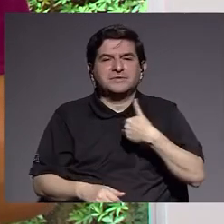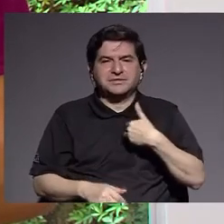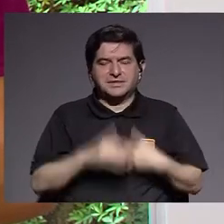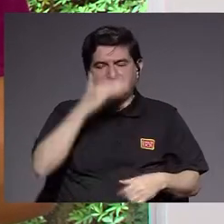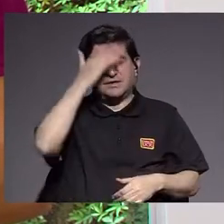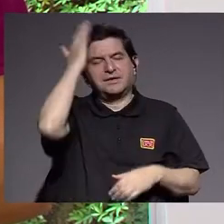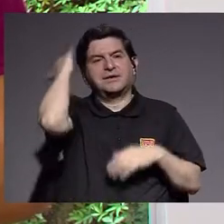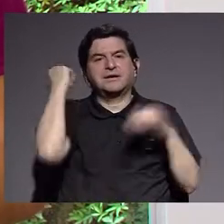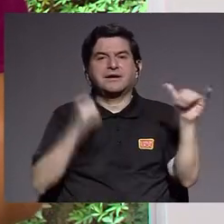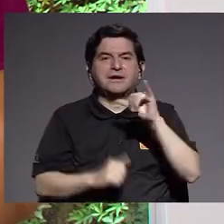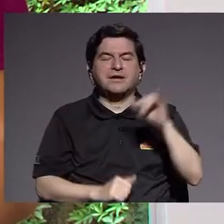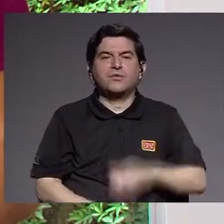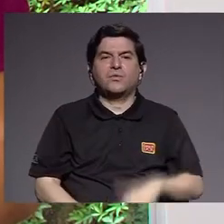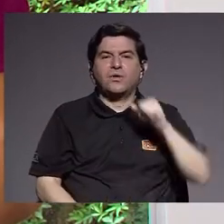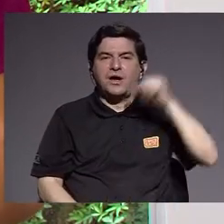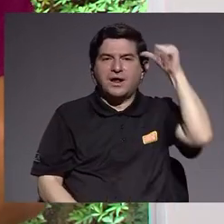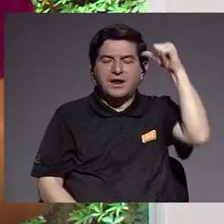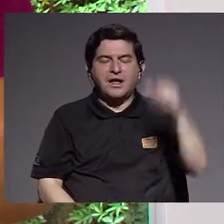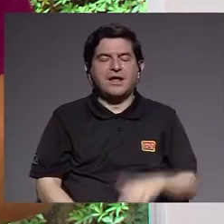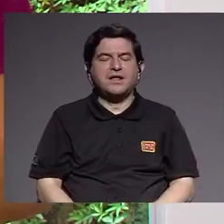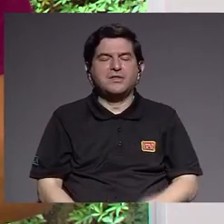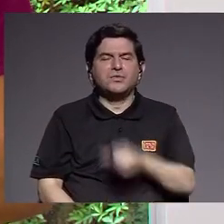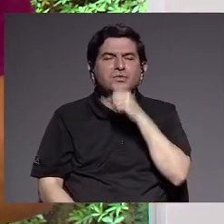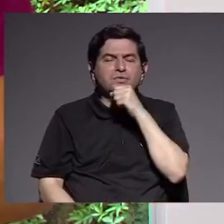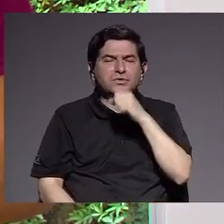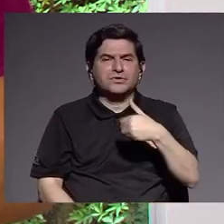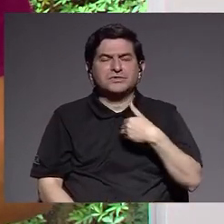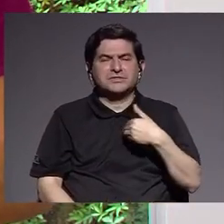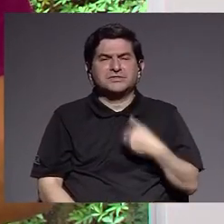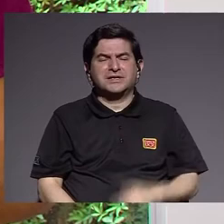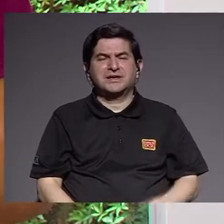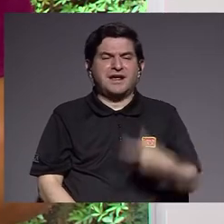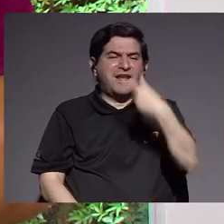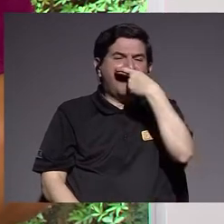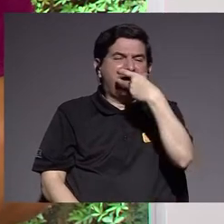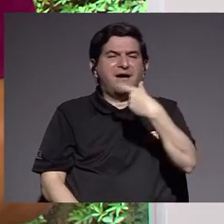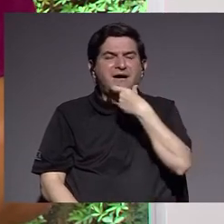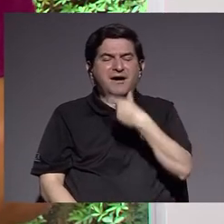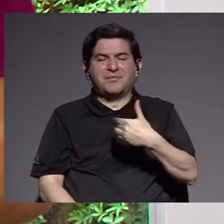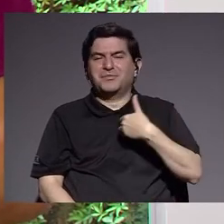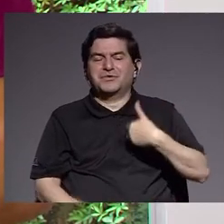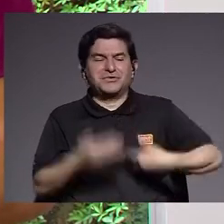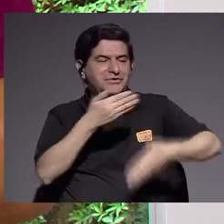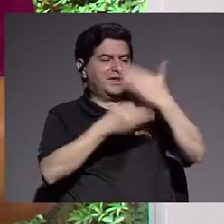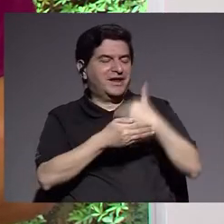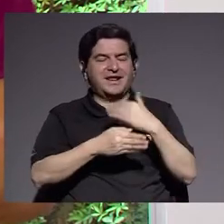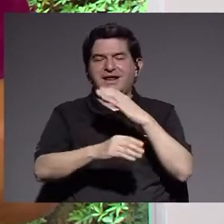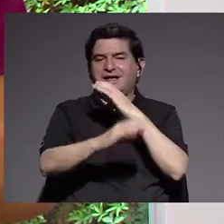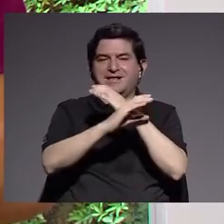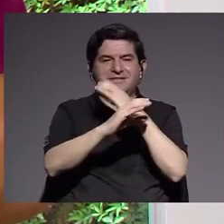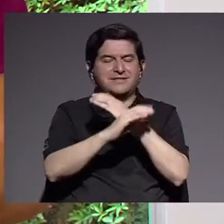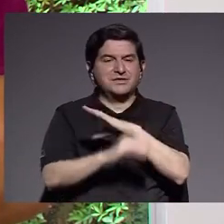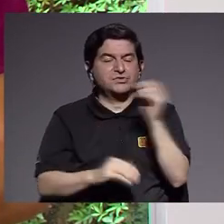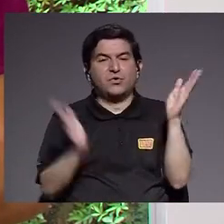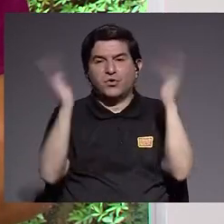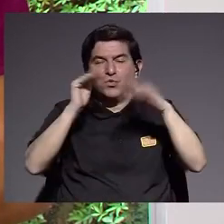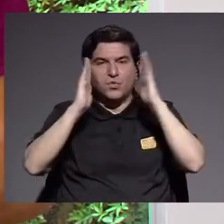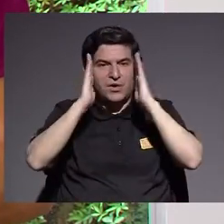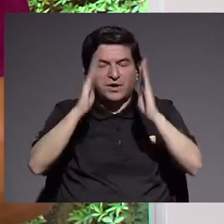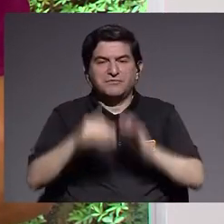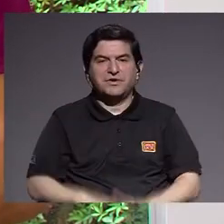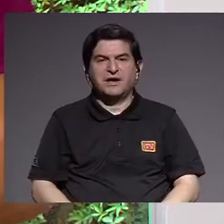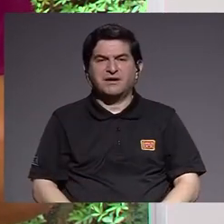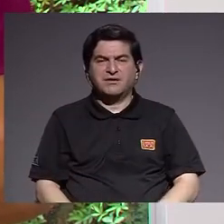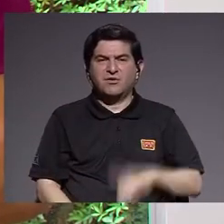muchas piezas dentales así como nosotros estos mayores que usan prótesis dental porque no tuvieron esos cuidados o en este momento no había la atención 40